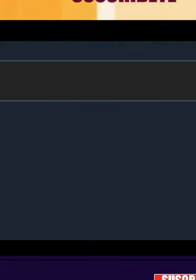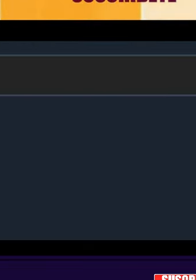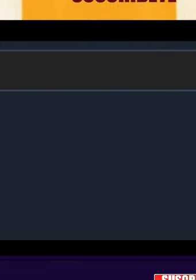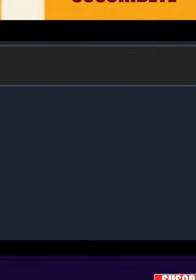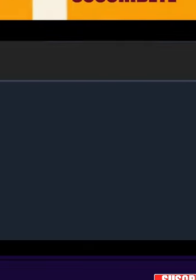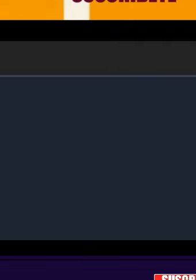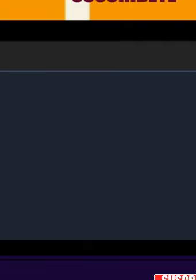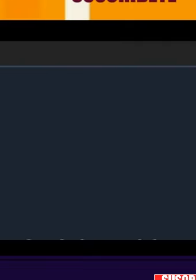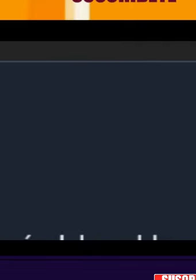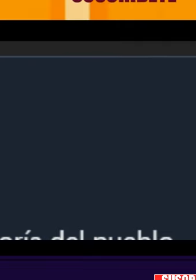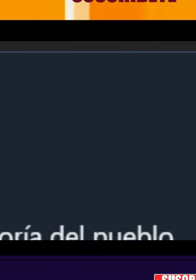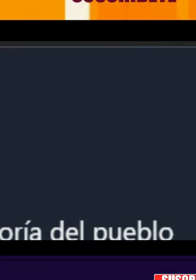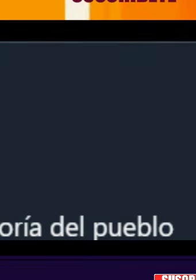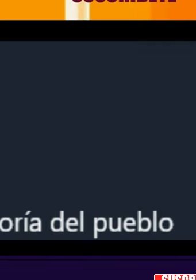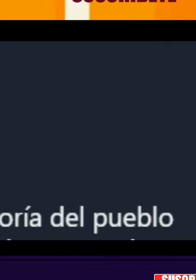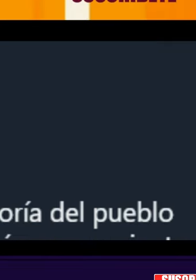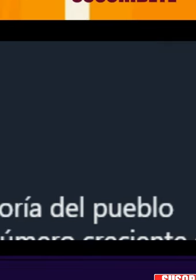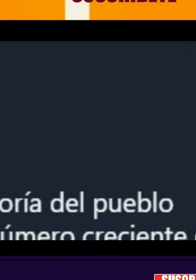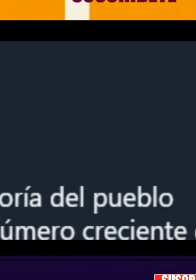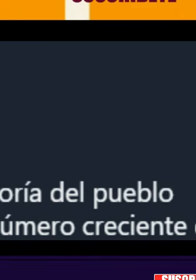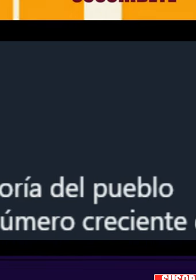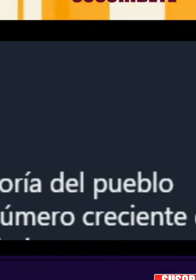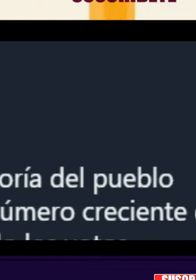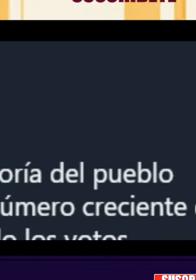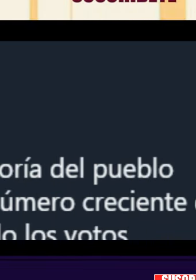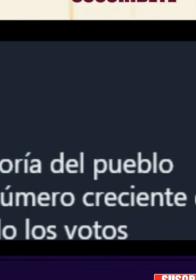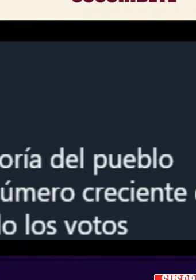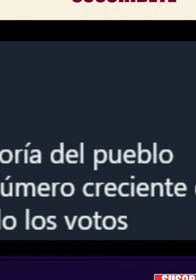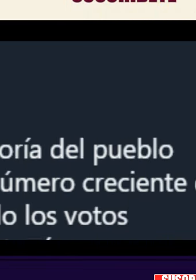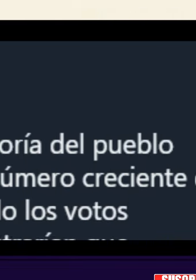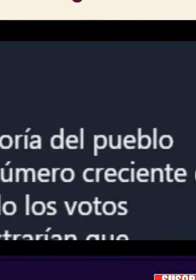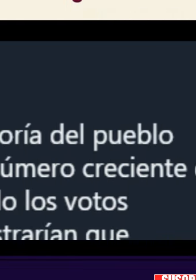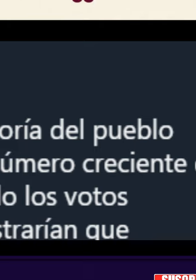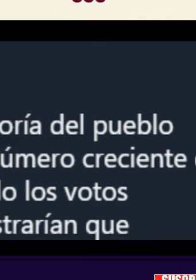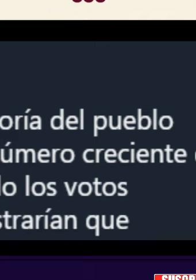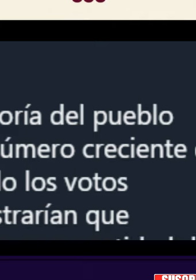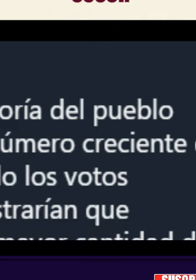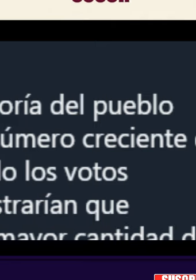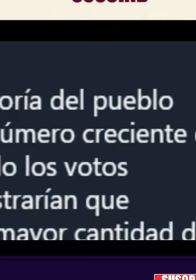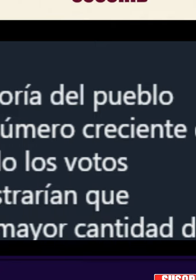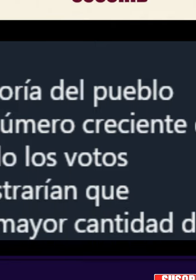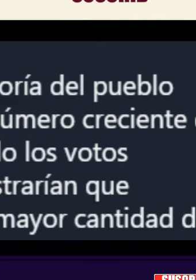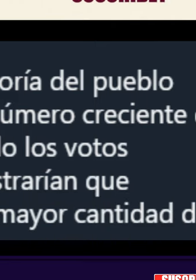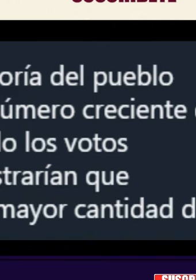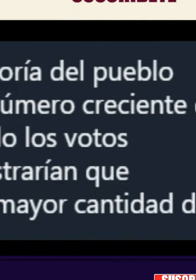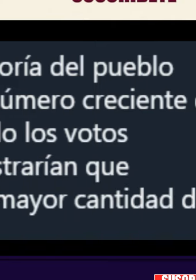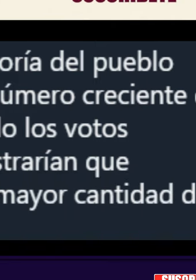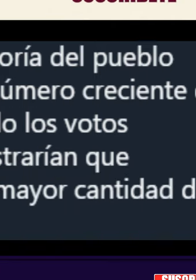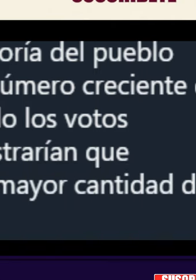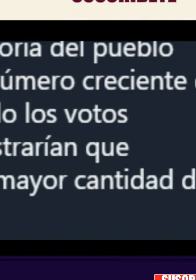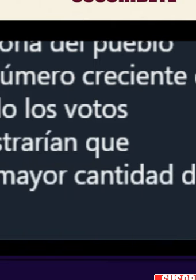tercer mandato consecutivo, luego de obtener supuestamente más de 5,15 millones de votos, correspondientes